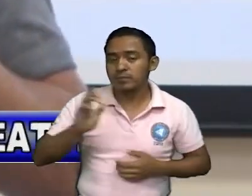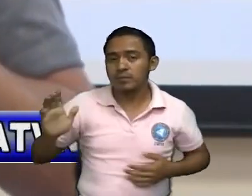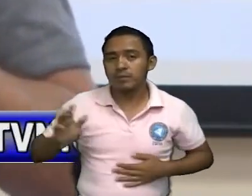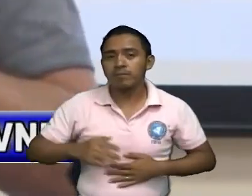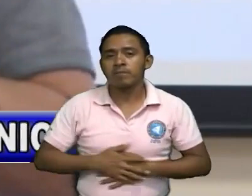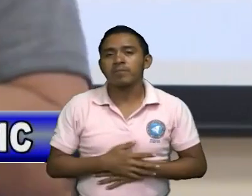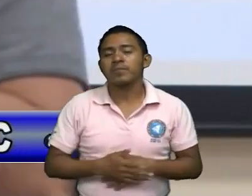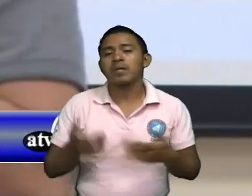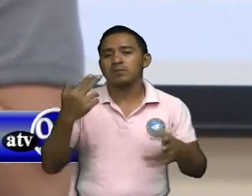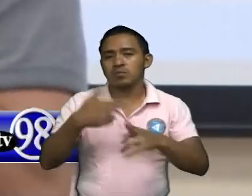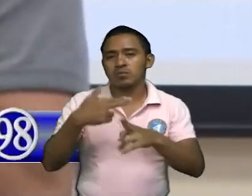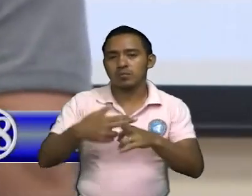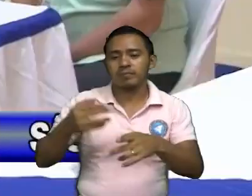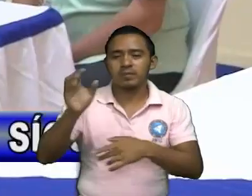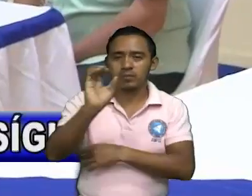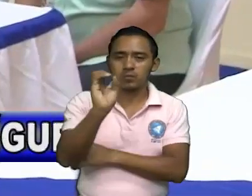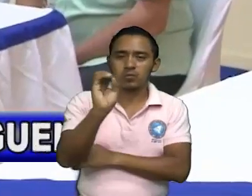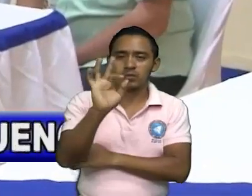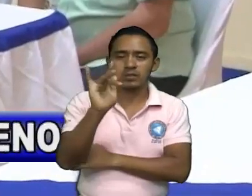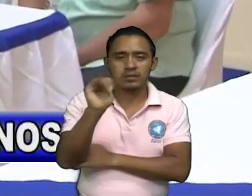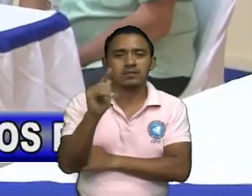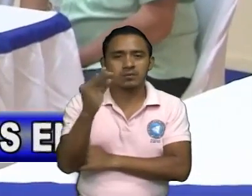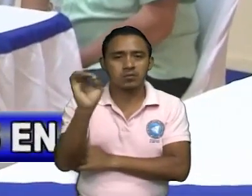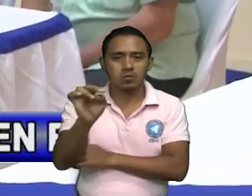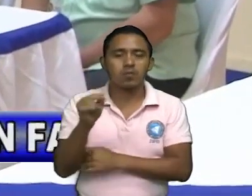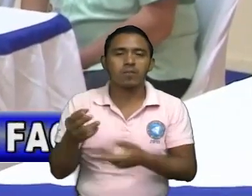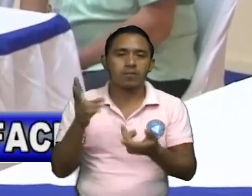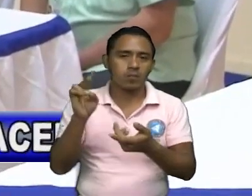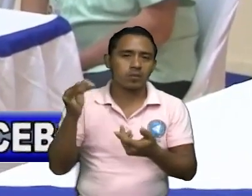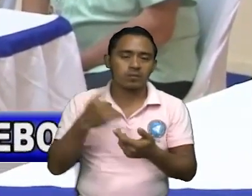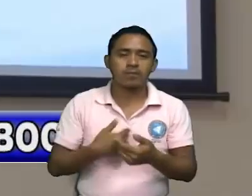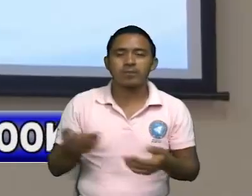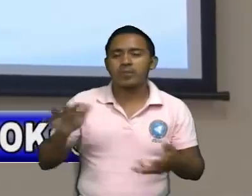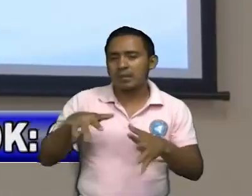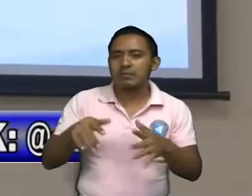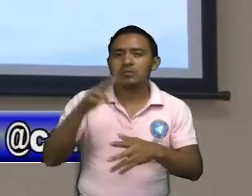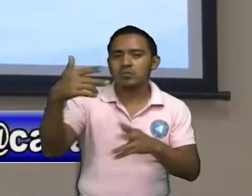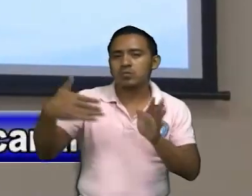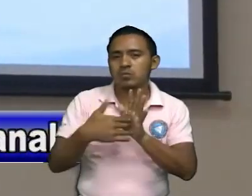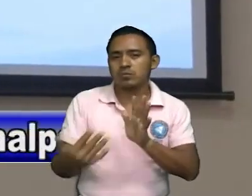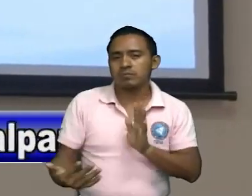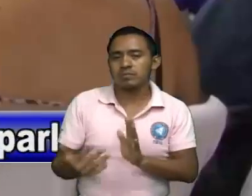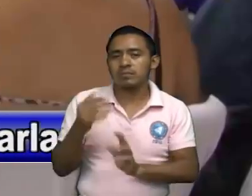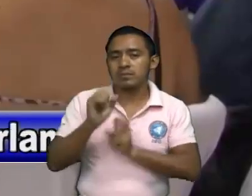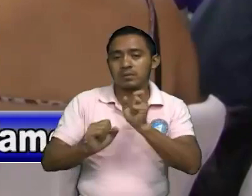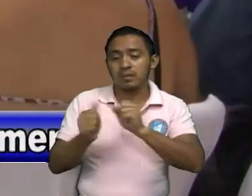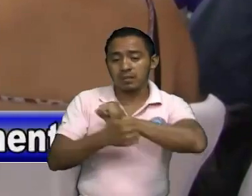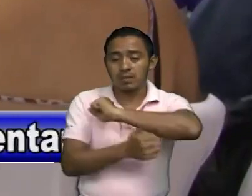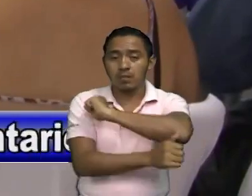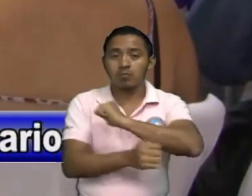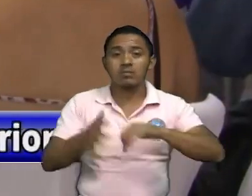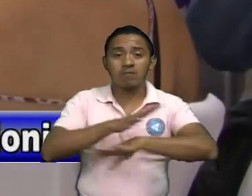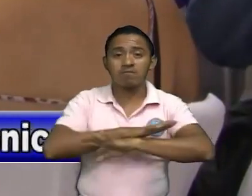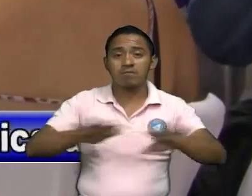Por eso hablamos de orientación vocacional, ¿no? Se estima que este año unos 8.000 alumnos de undécimo grado se bachillerarán de